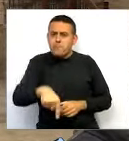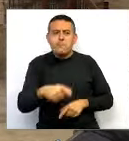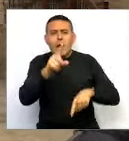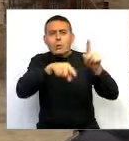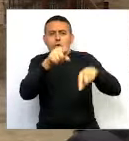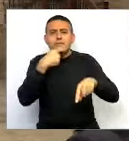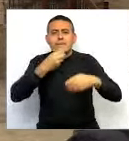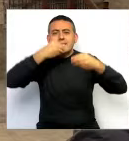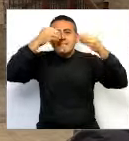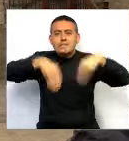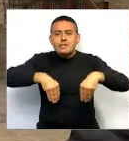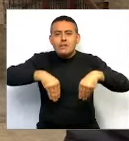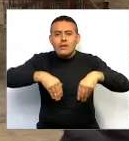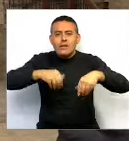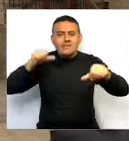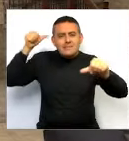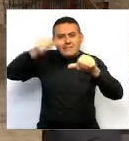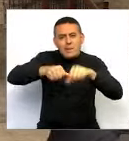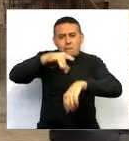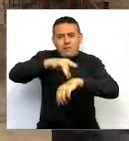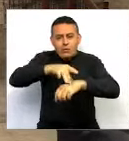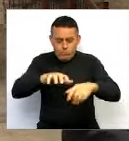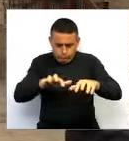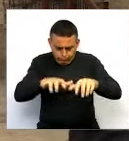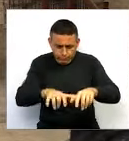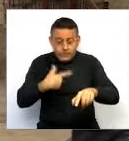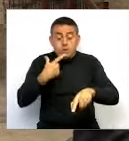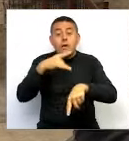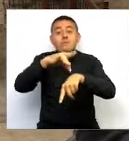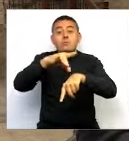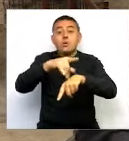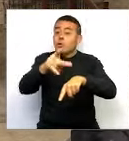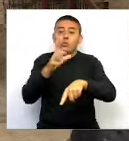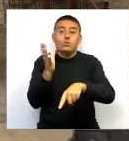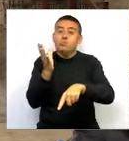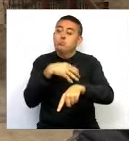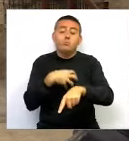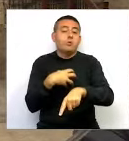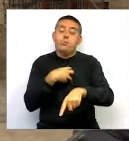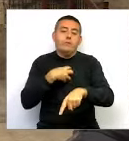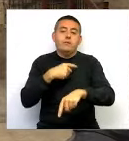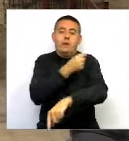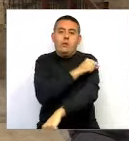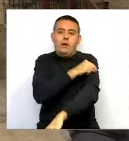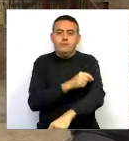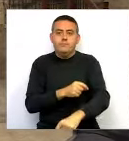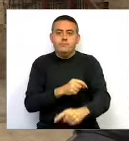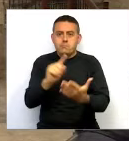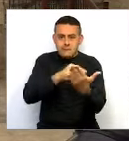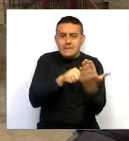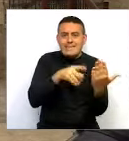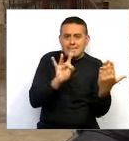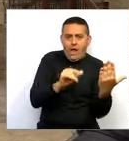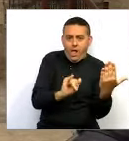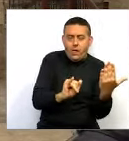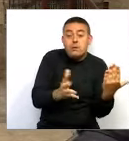clínico dice que tiene una enfermedad concreta y allí se les dice que no se pueden vacunar ¿no hay una forma de hacer un cribado más profundo para